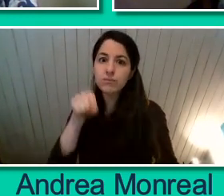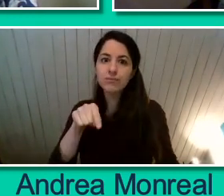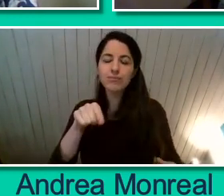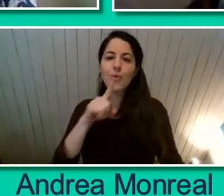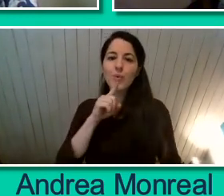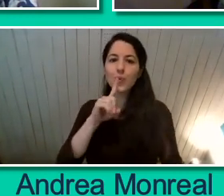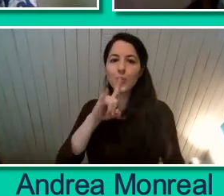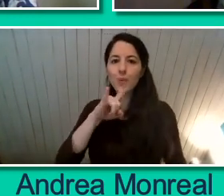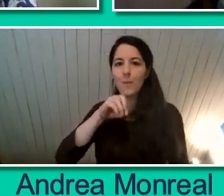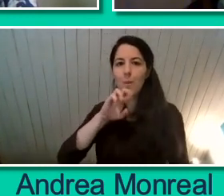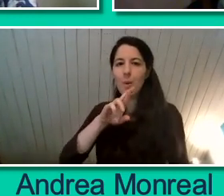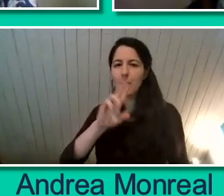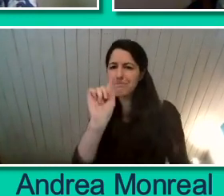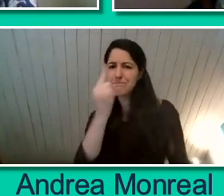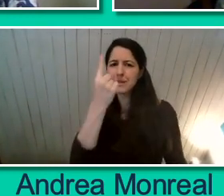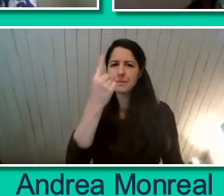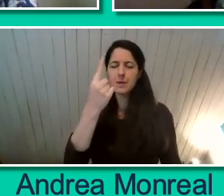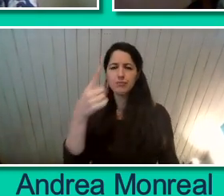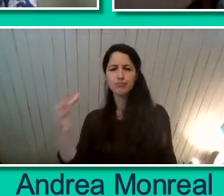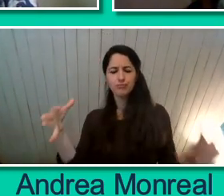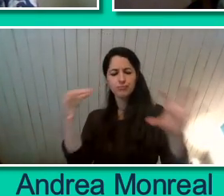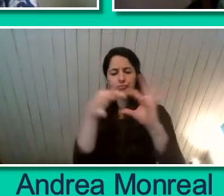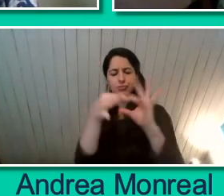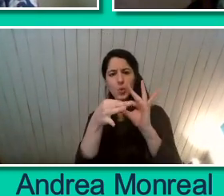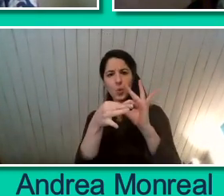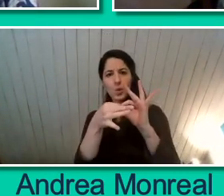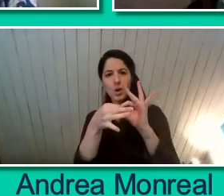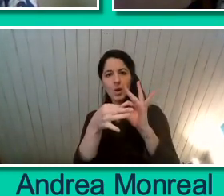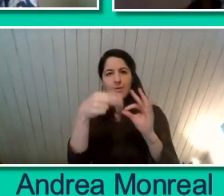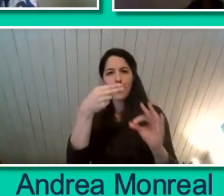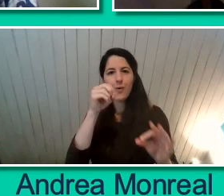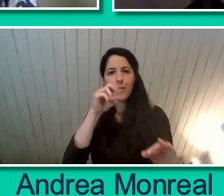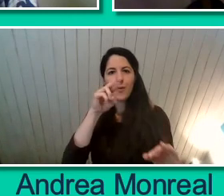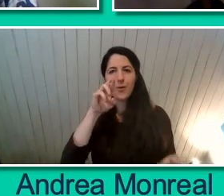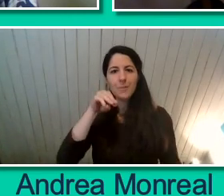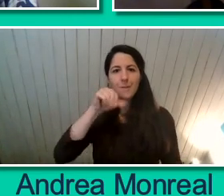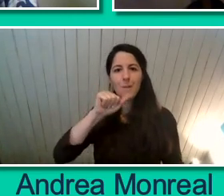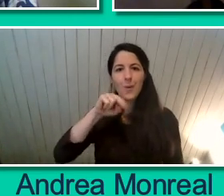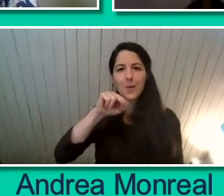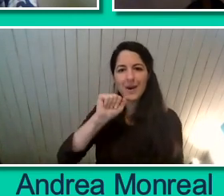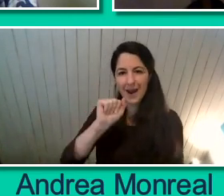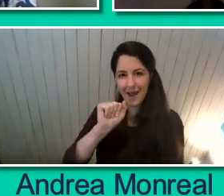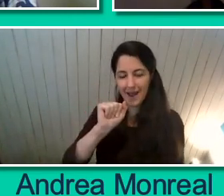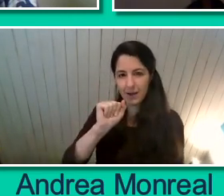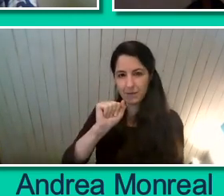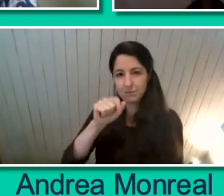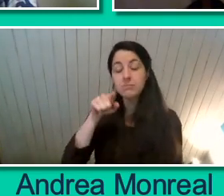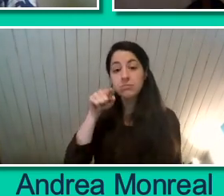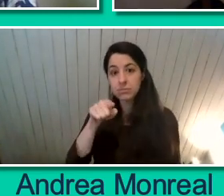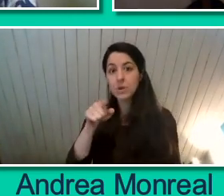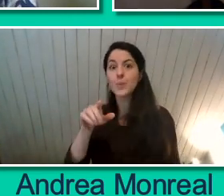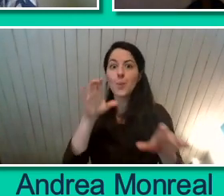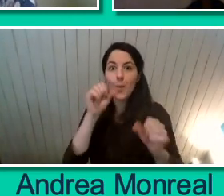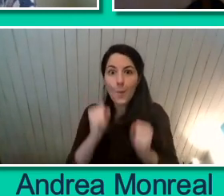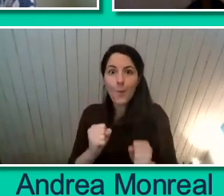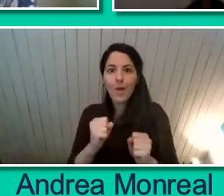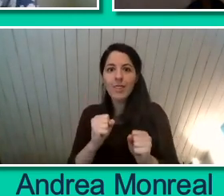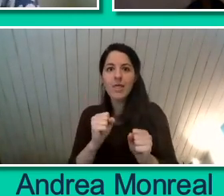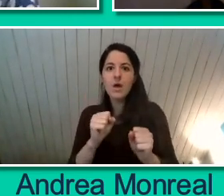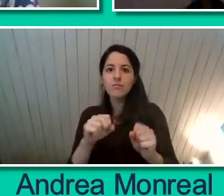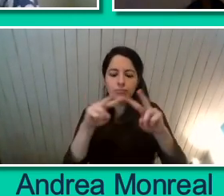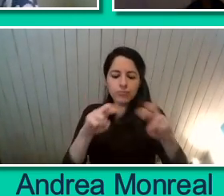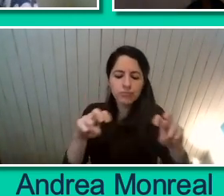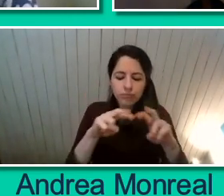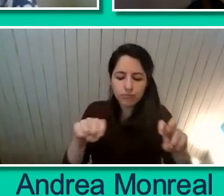muy certera, que se podía atacar, que se podía buscar un tratamiento, y en este caso, pues, en el caso de los hombres con las